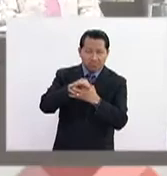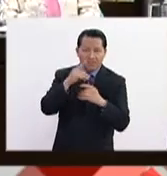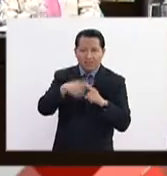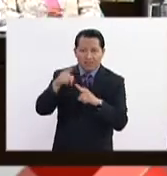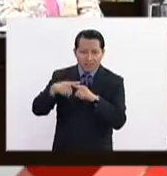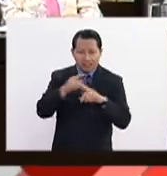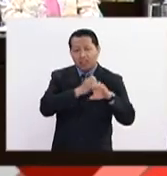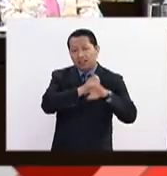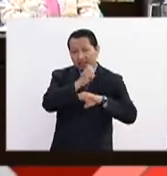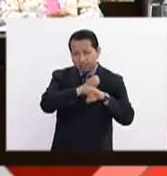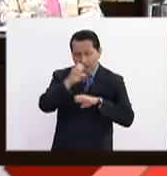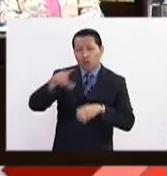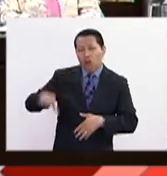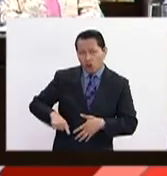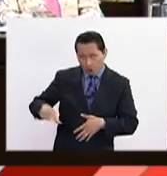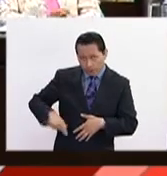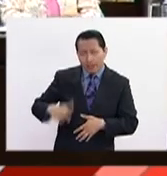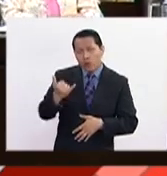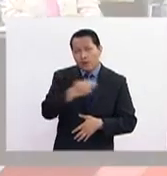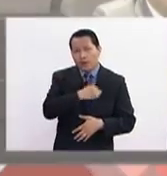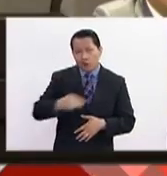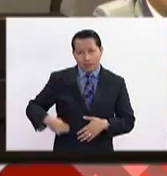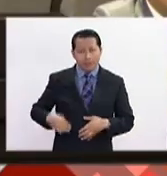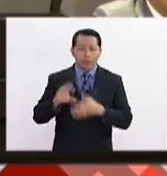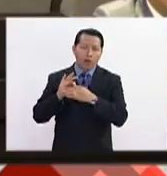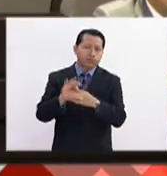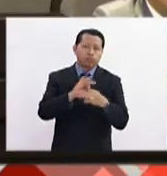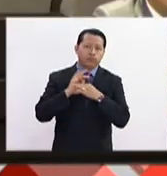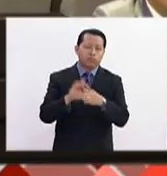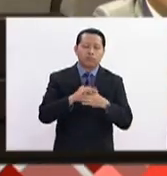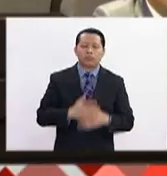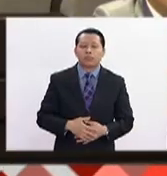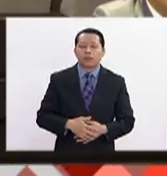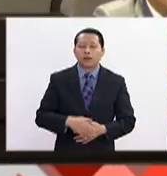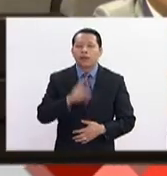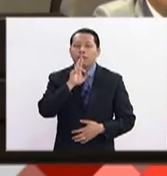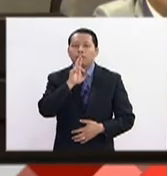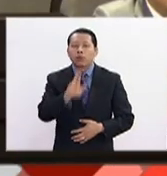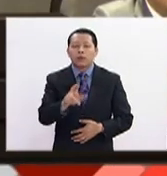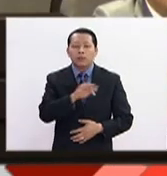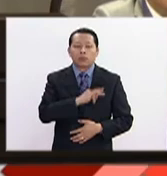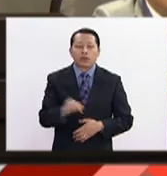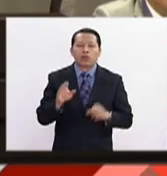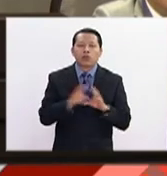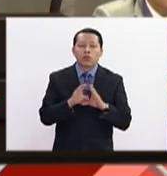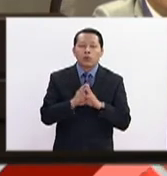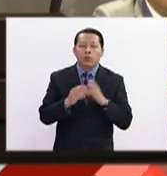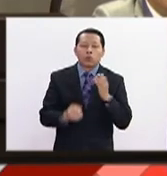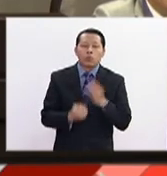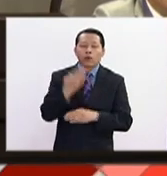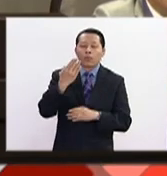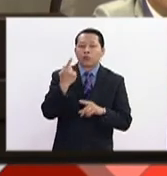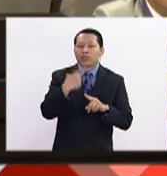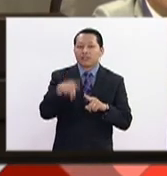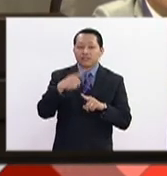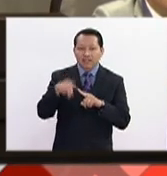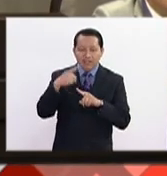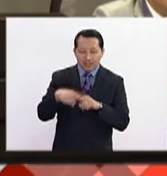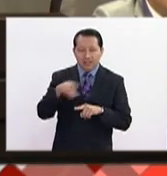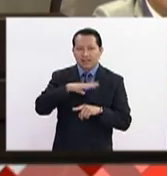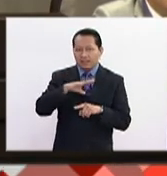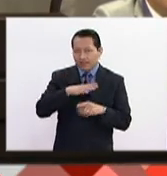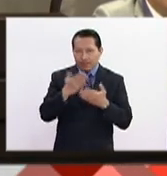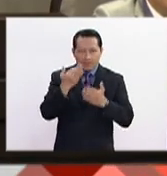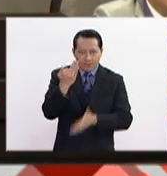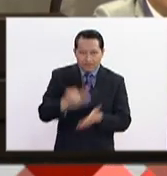entidades federativas y los municipios en materia. Respuesta idónea a los nuevos y complejos escenarios de